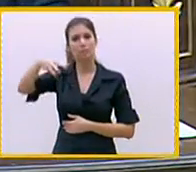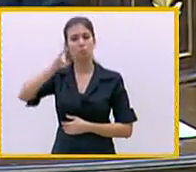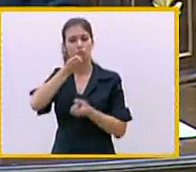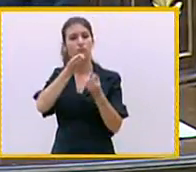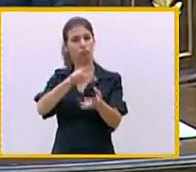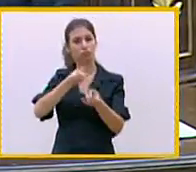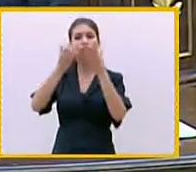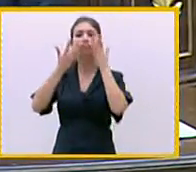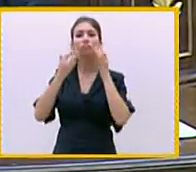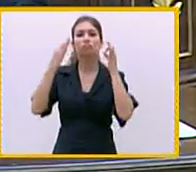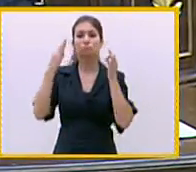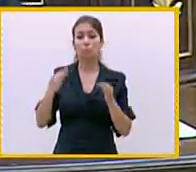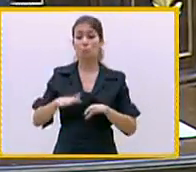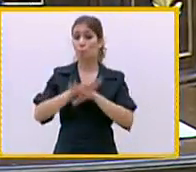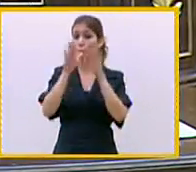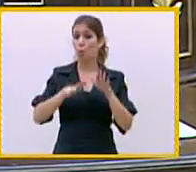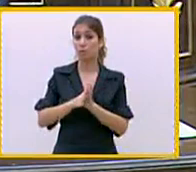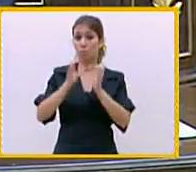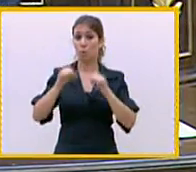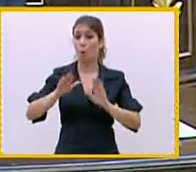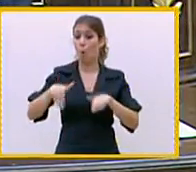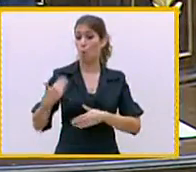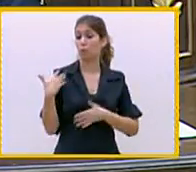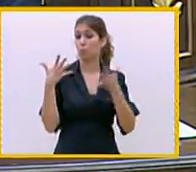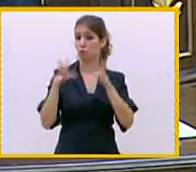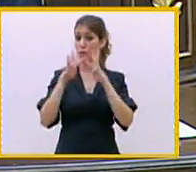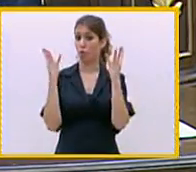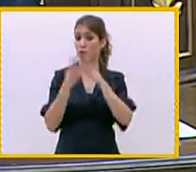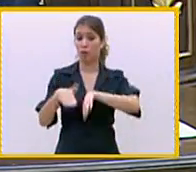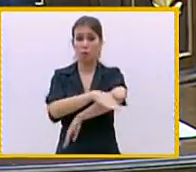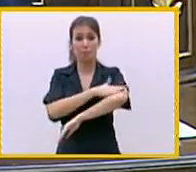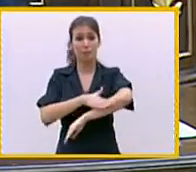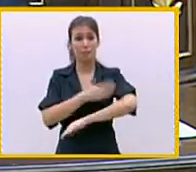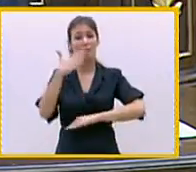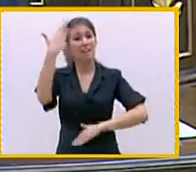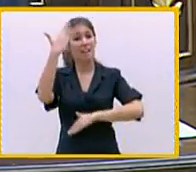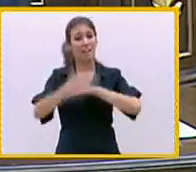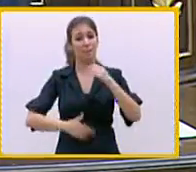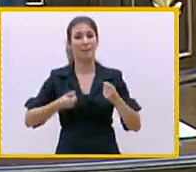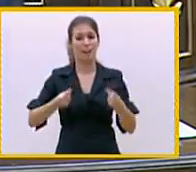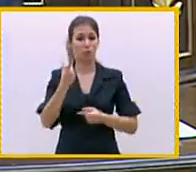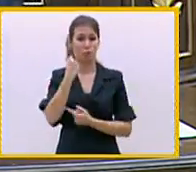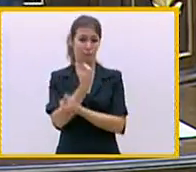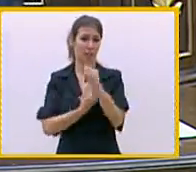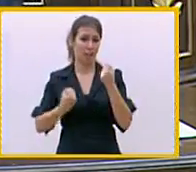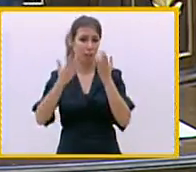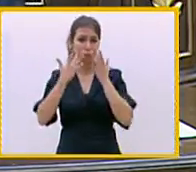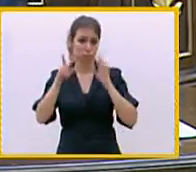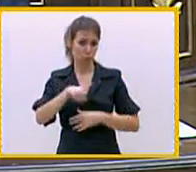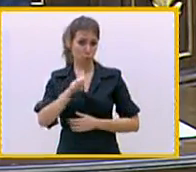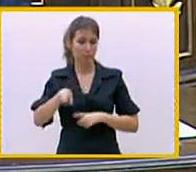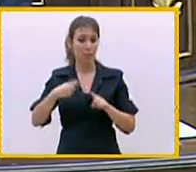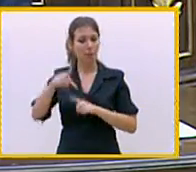con la aprobación por parte del último Consejo de Ministros del límite de gasto no financiero y su remisión a esta